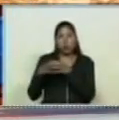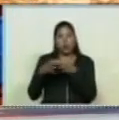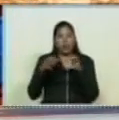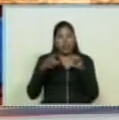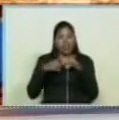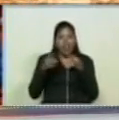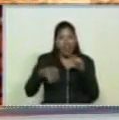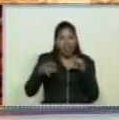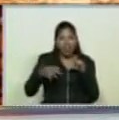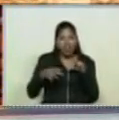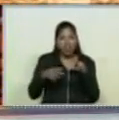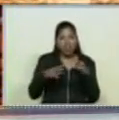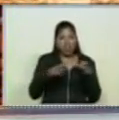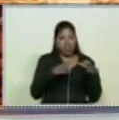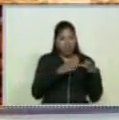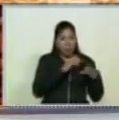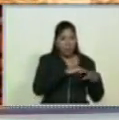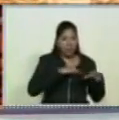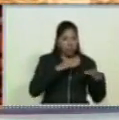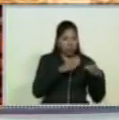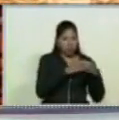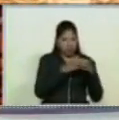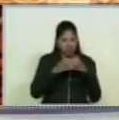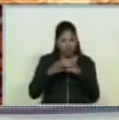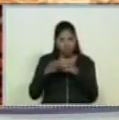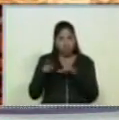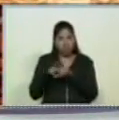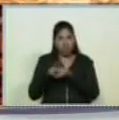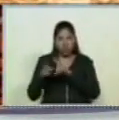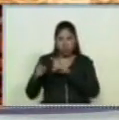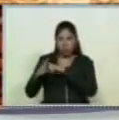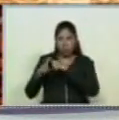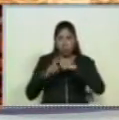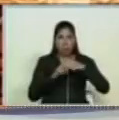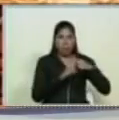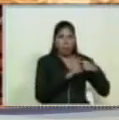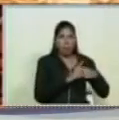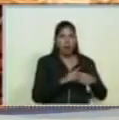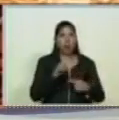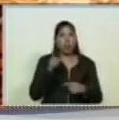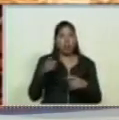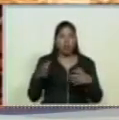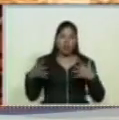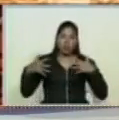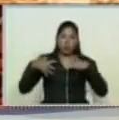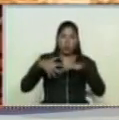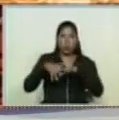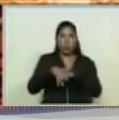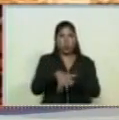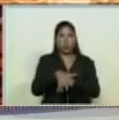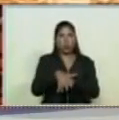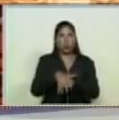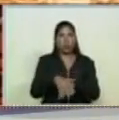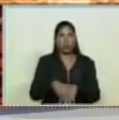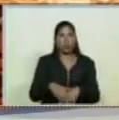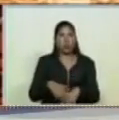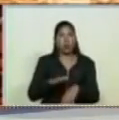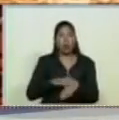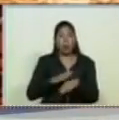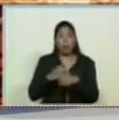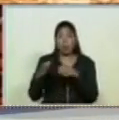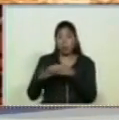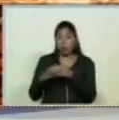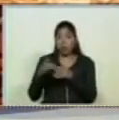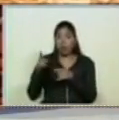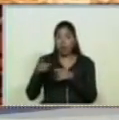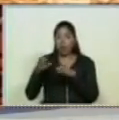integración. Porque en las grandes bases de misiones socialistas prestamos los servicios de salud, de Barrio Nuevo, Barrio Tricolor,